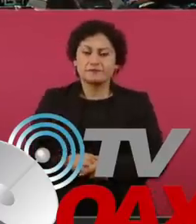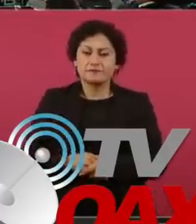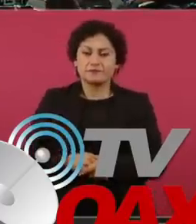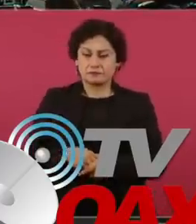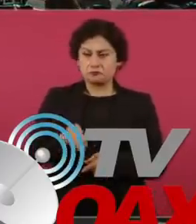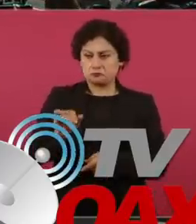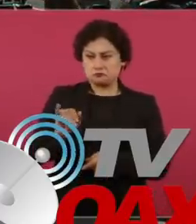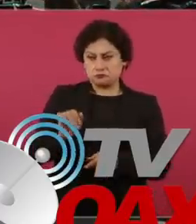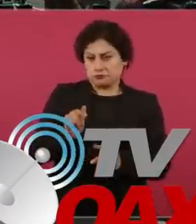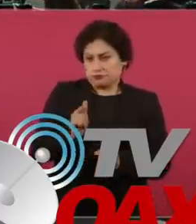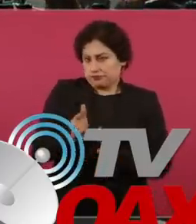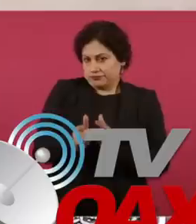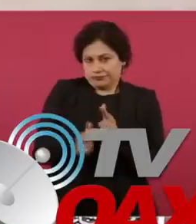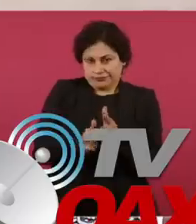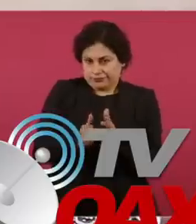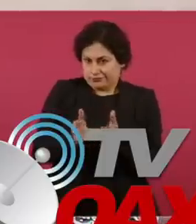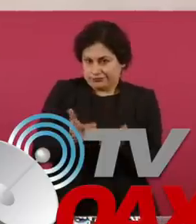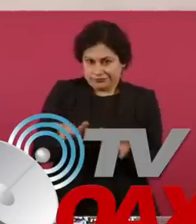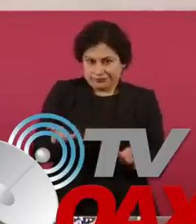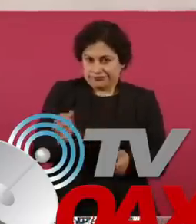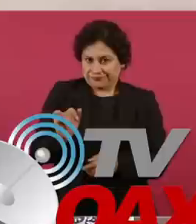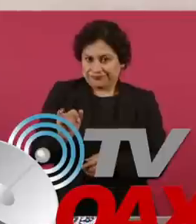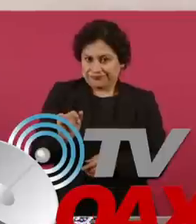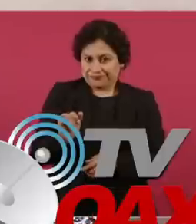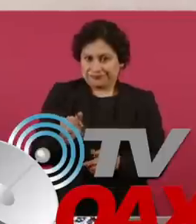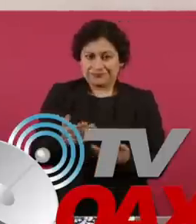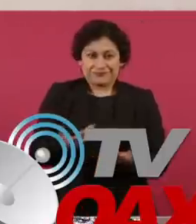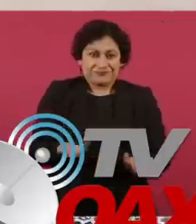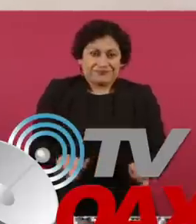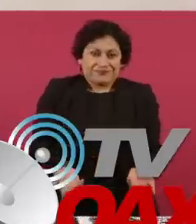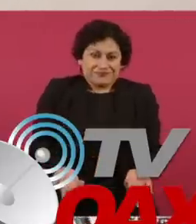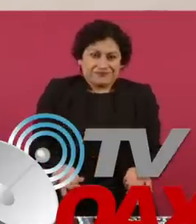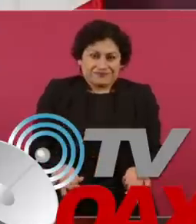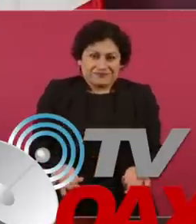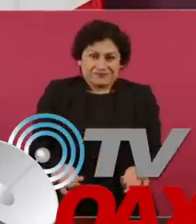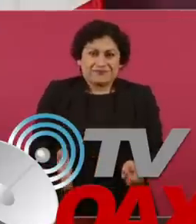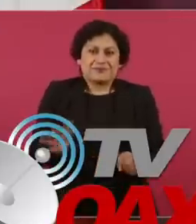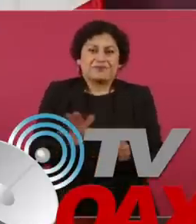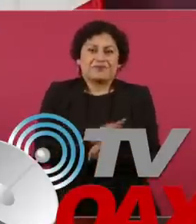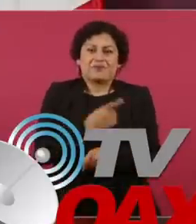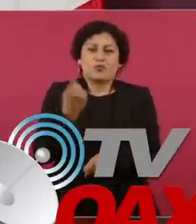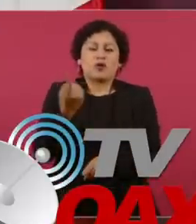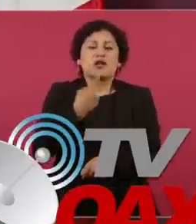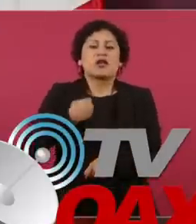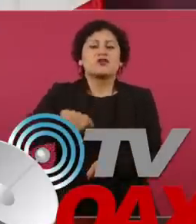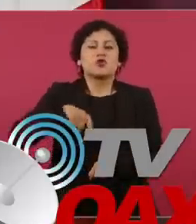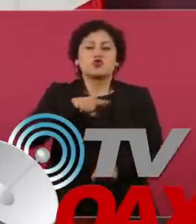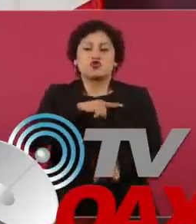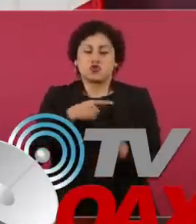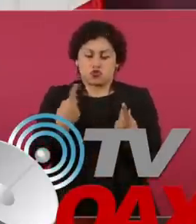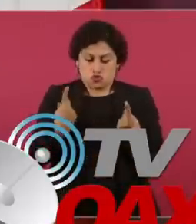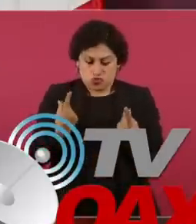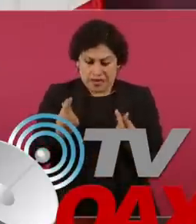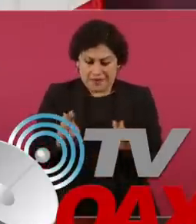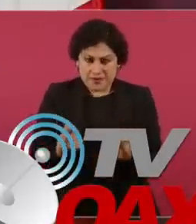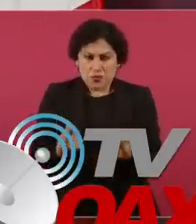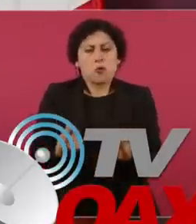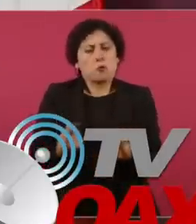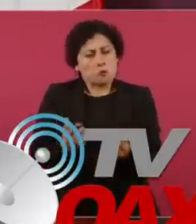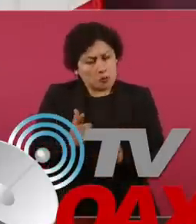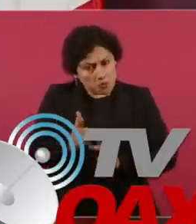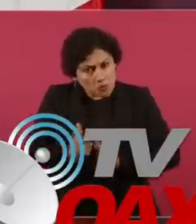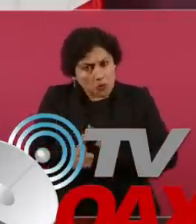Sí, va a ir lento, sí. Porque tenemos mucha prisa. Entonces, vámonos